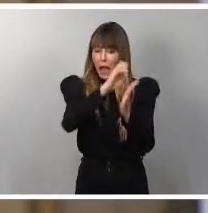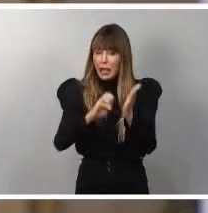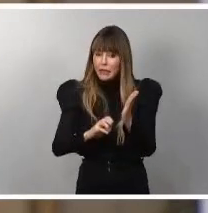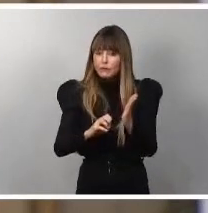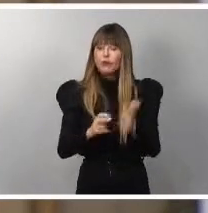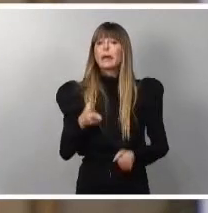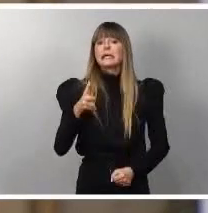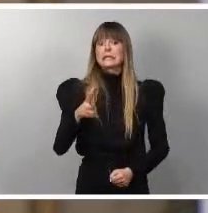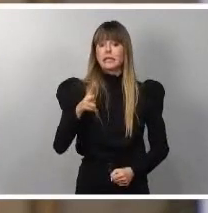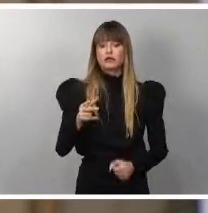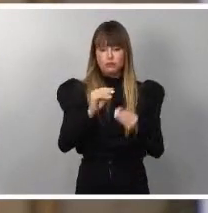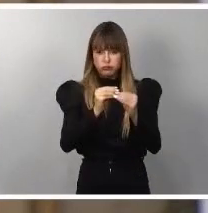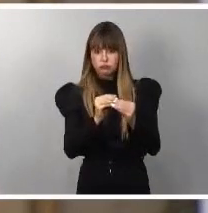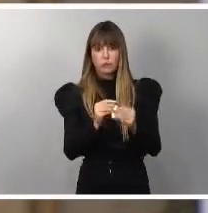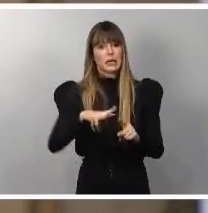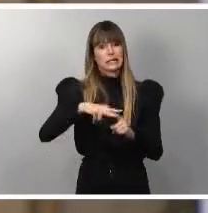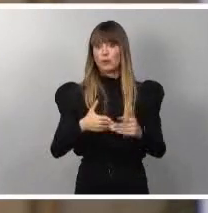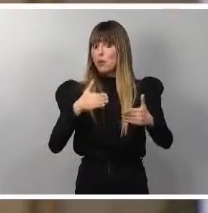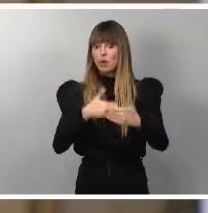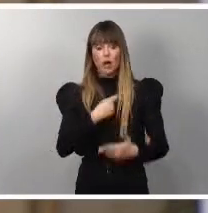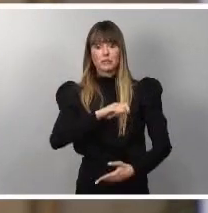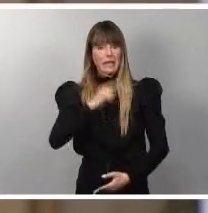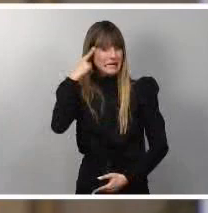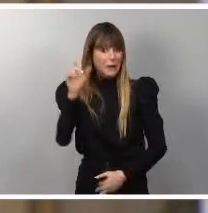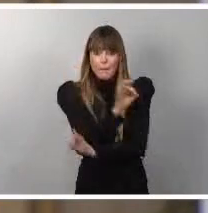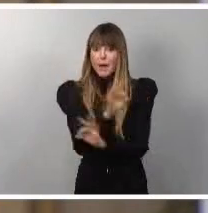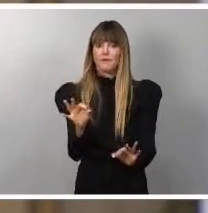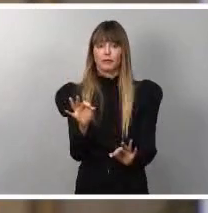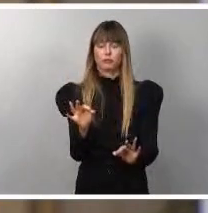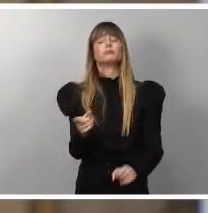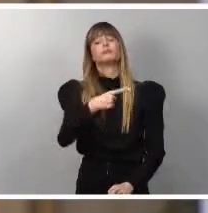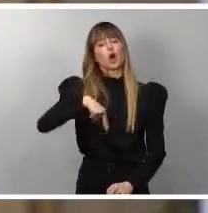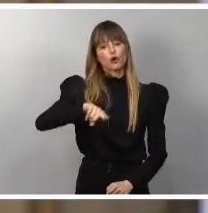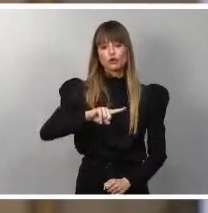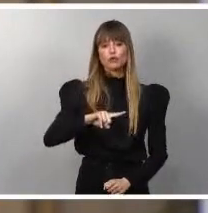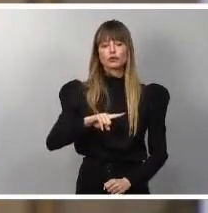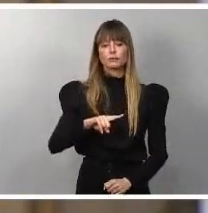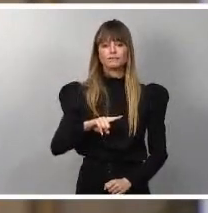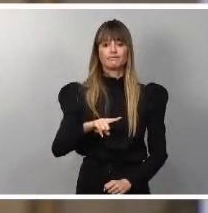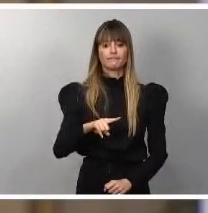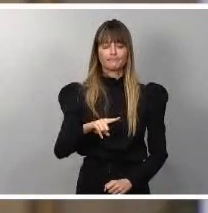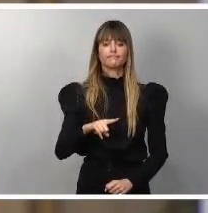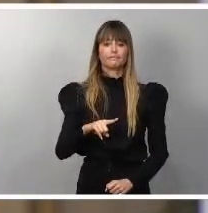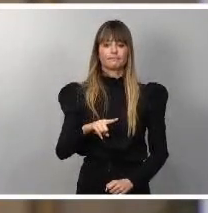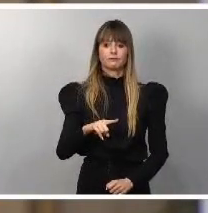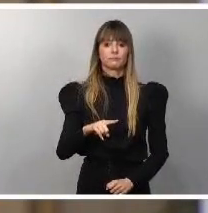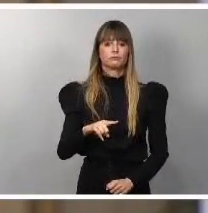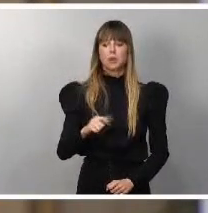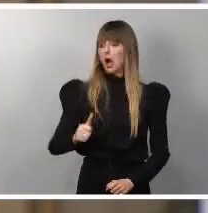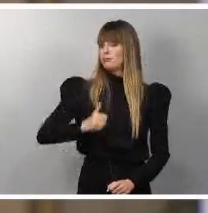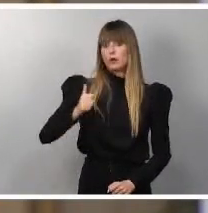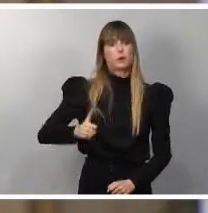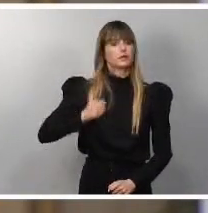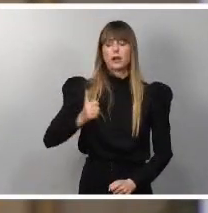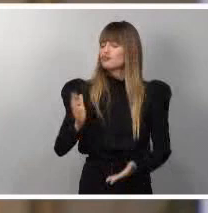Derecho, cuál es la situación de bloqueo en nuestro país. Por tanto, nosotros no vamos a, digamos, perder ninguna ocasión, ninguna